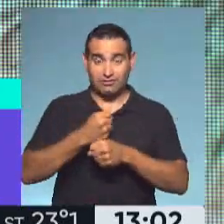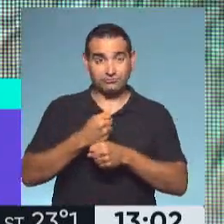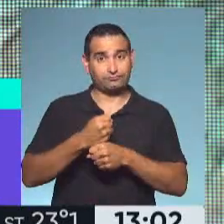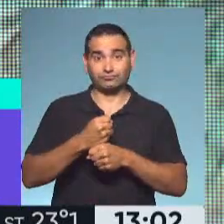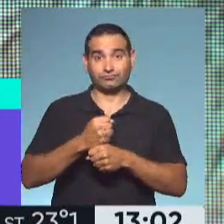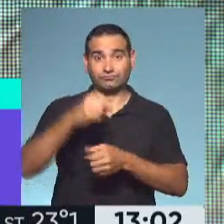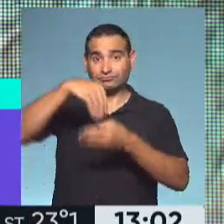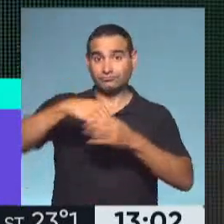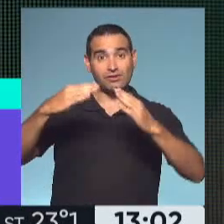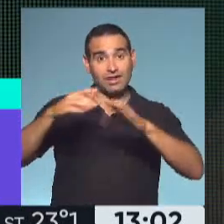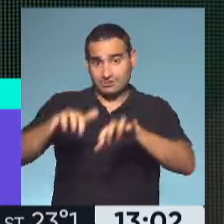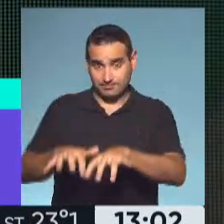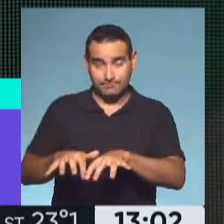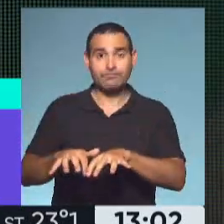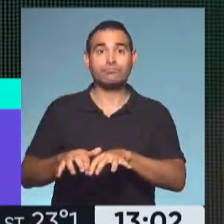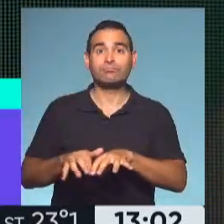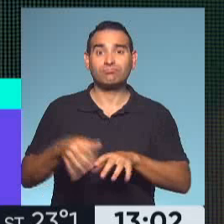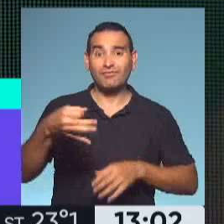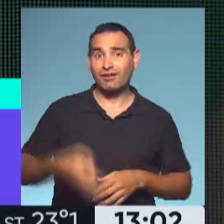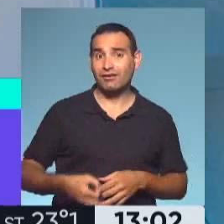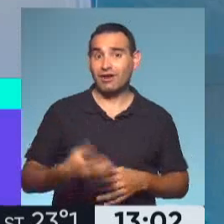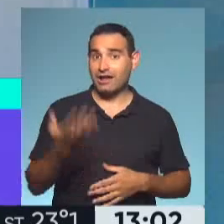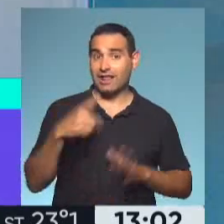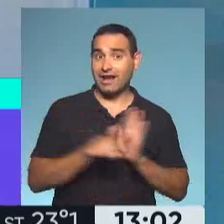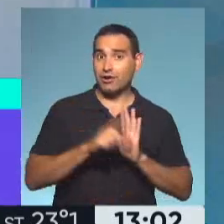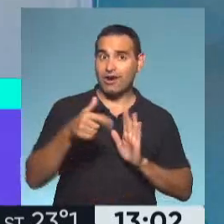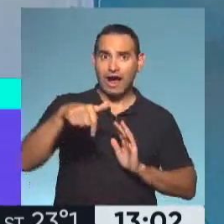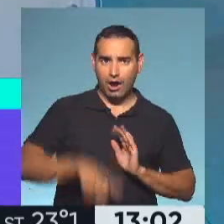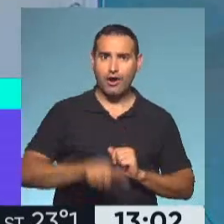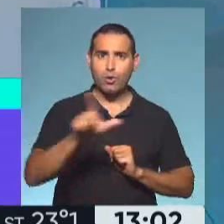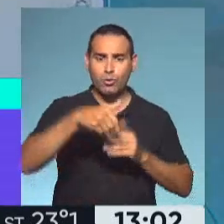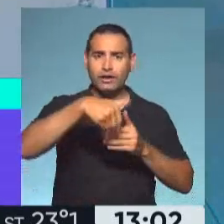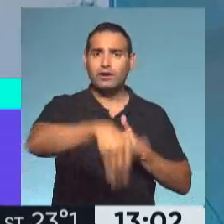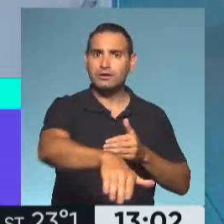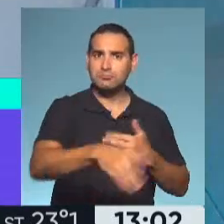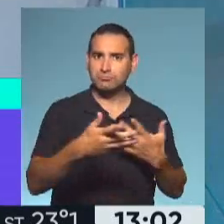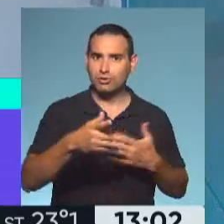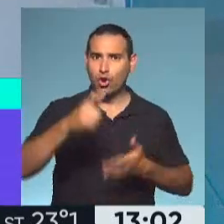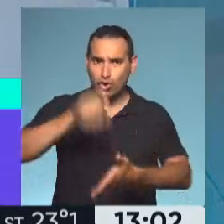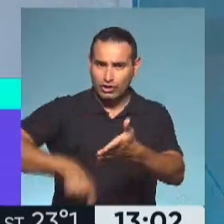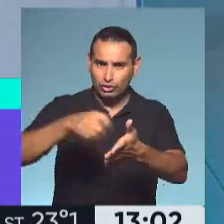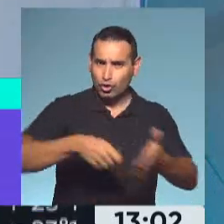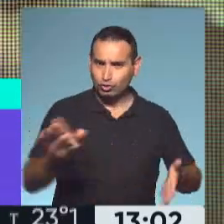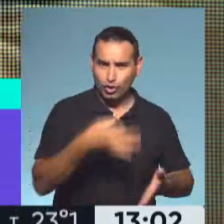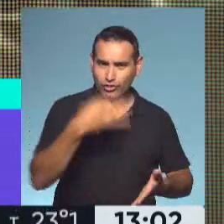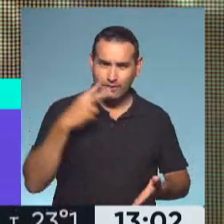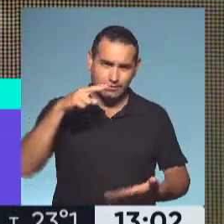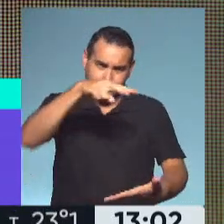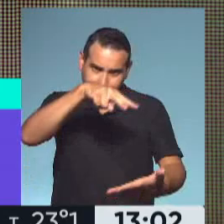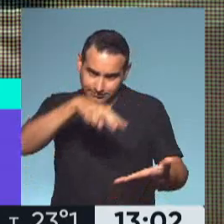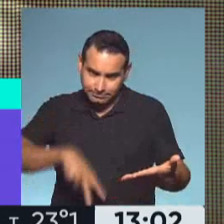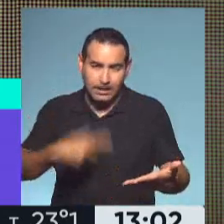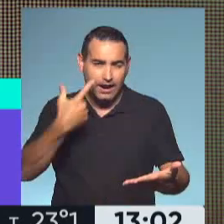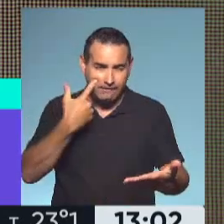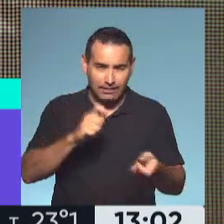realizando teletrabajo, en un contexto que no estaba regulado. Correcto. A partir del lunes, todos los contratos se tienen que revisar de aquellos